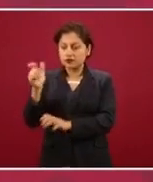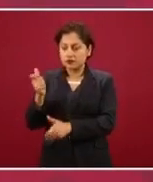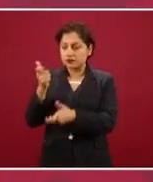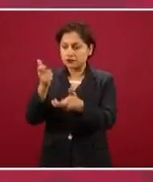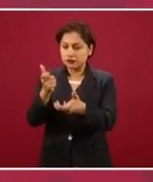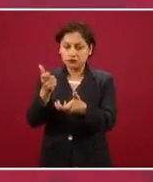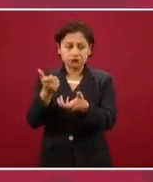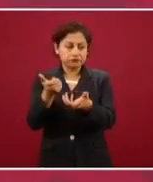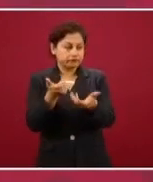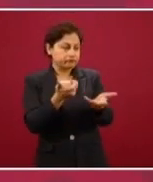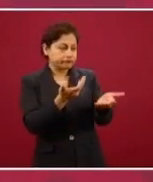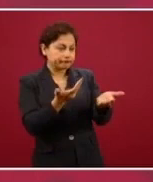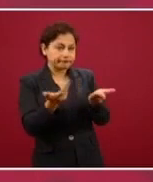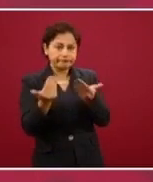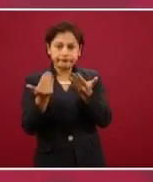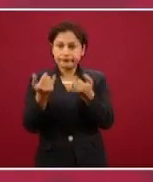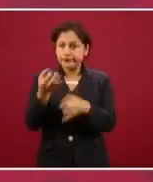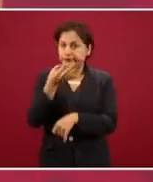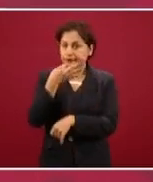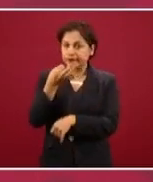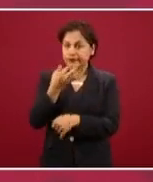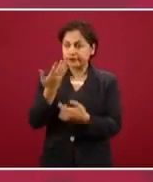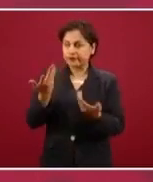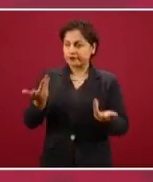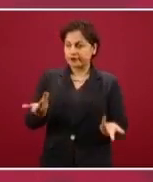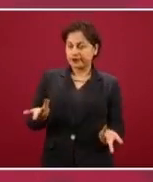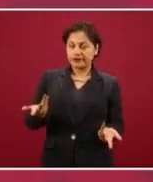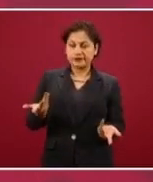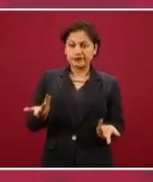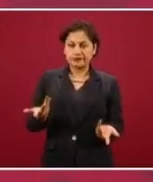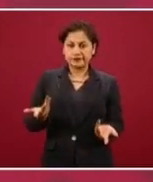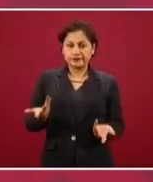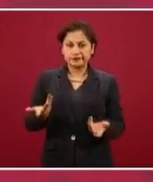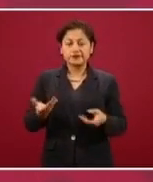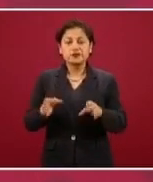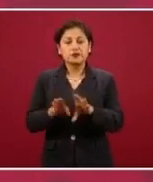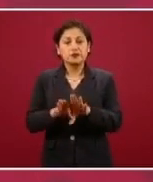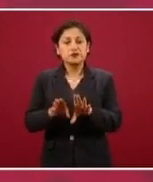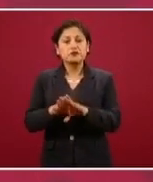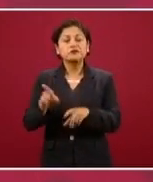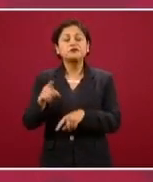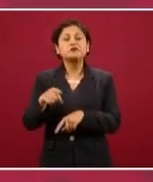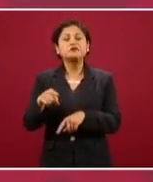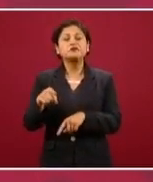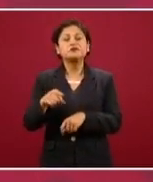medicamentos, no había abasto. Comprando